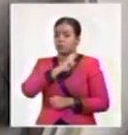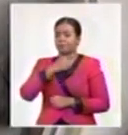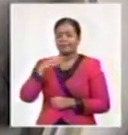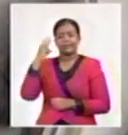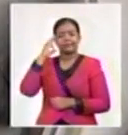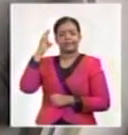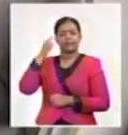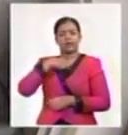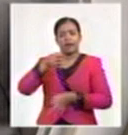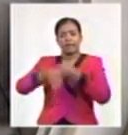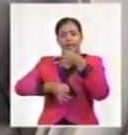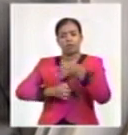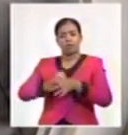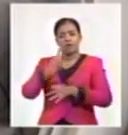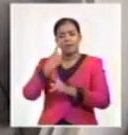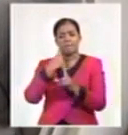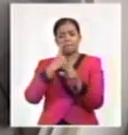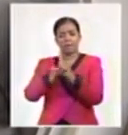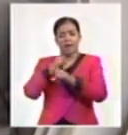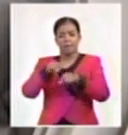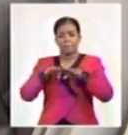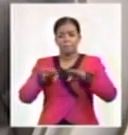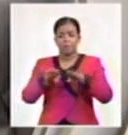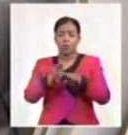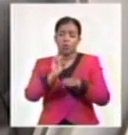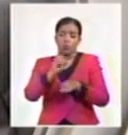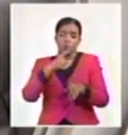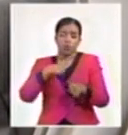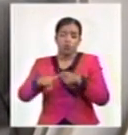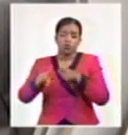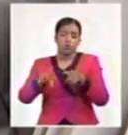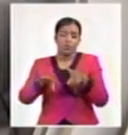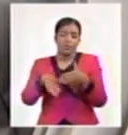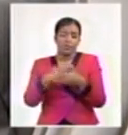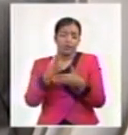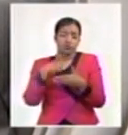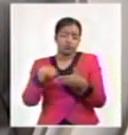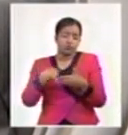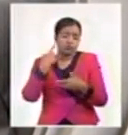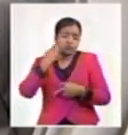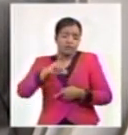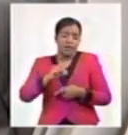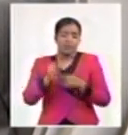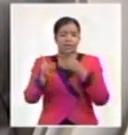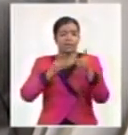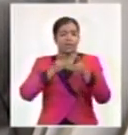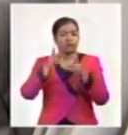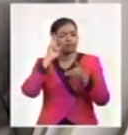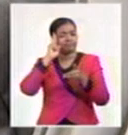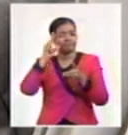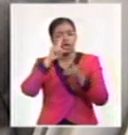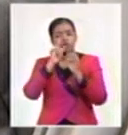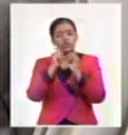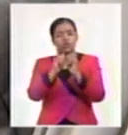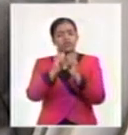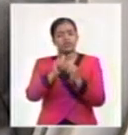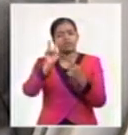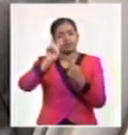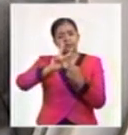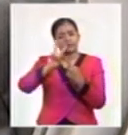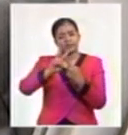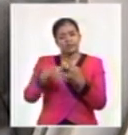una mesa redonda o antes de iniciar una de las tantas mesas redondas que hemos compartido, de una noticia que salió, que bueno, no fue